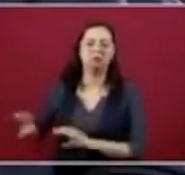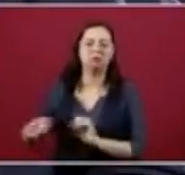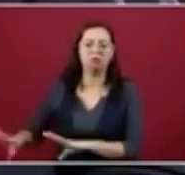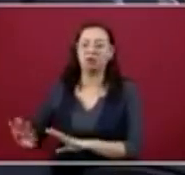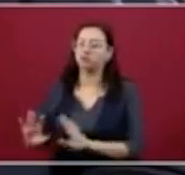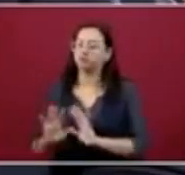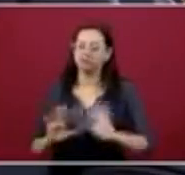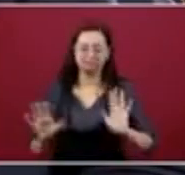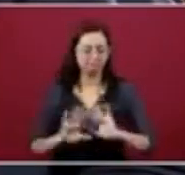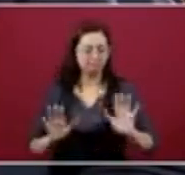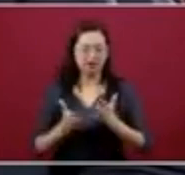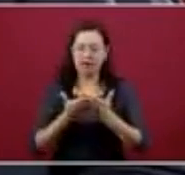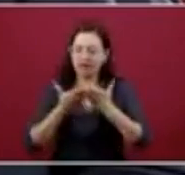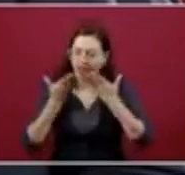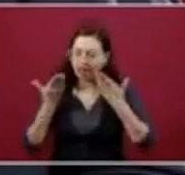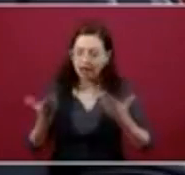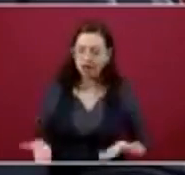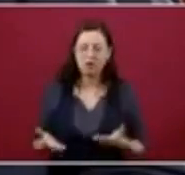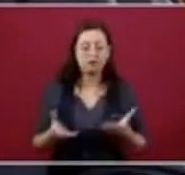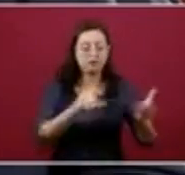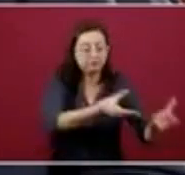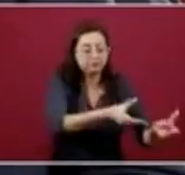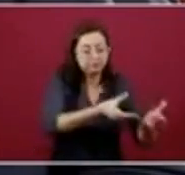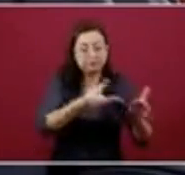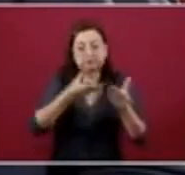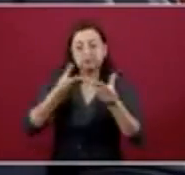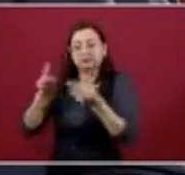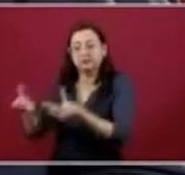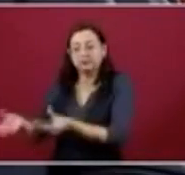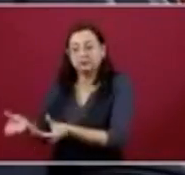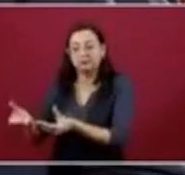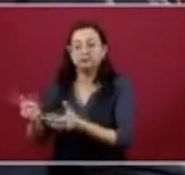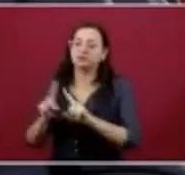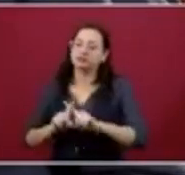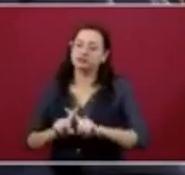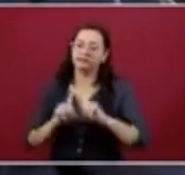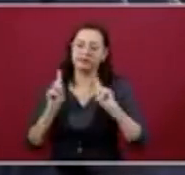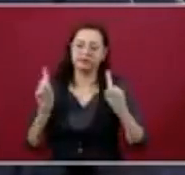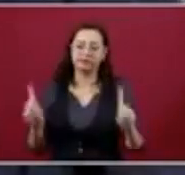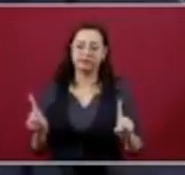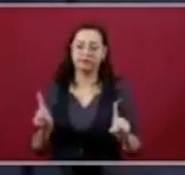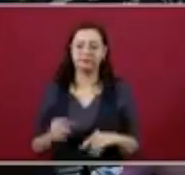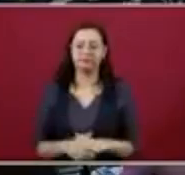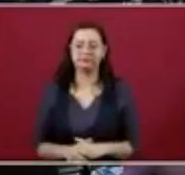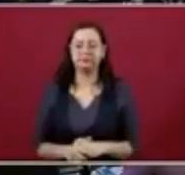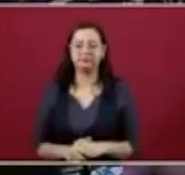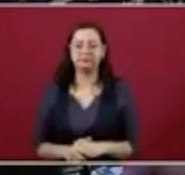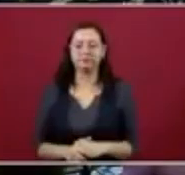Ahora la transferencia tiene una connotación diferente.